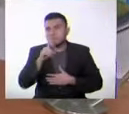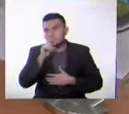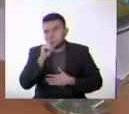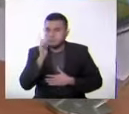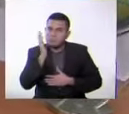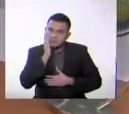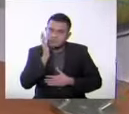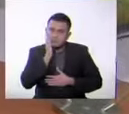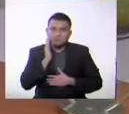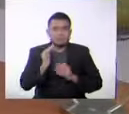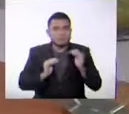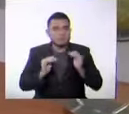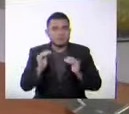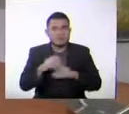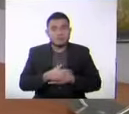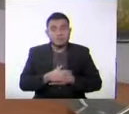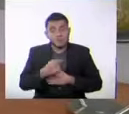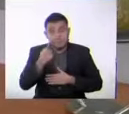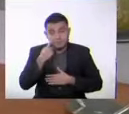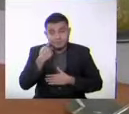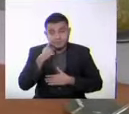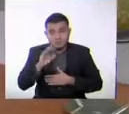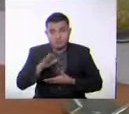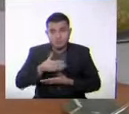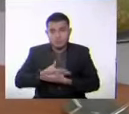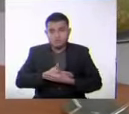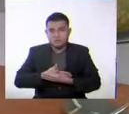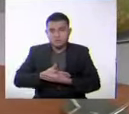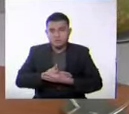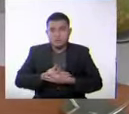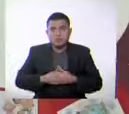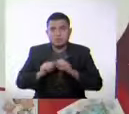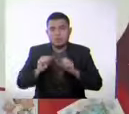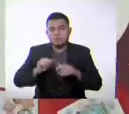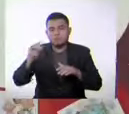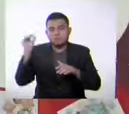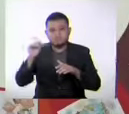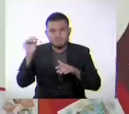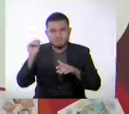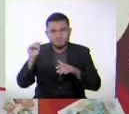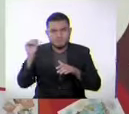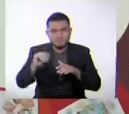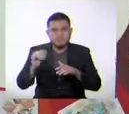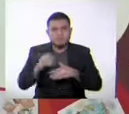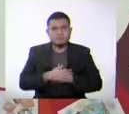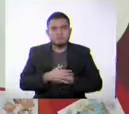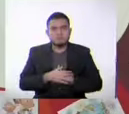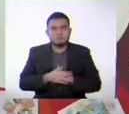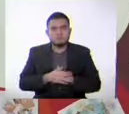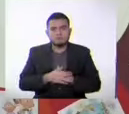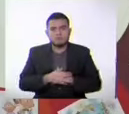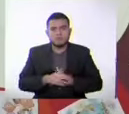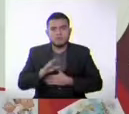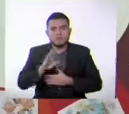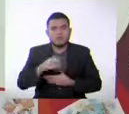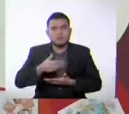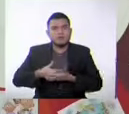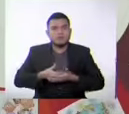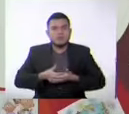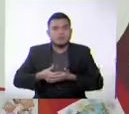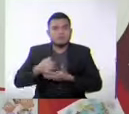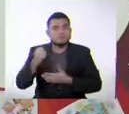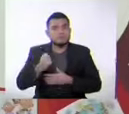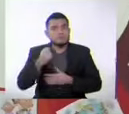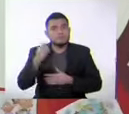por igual, en la crianza de sus hijos y para poder enseñar, educar, instruir a sus hijos, porque es importante